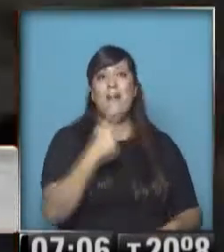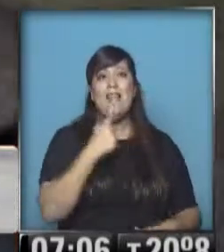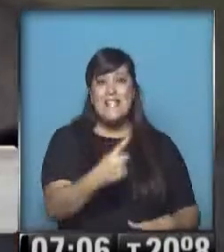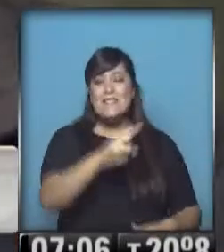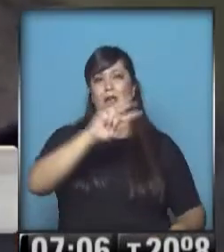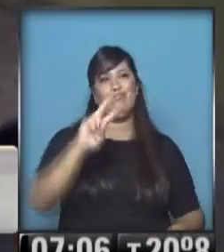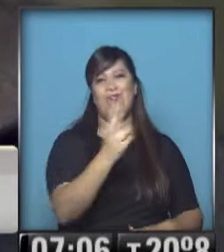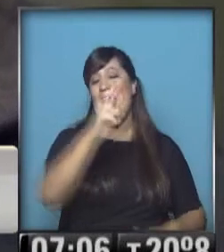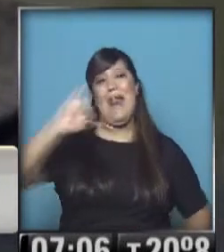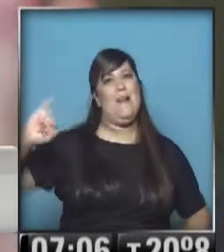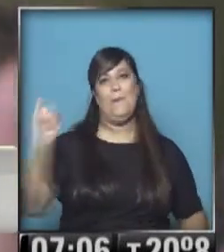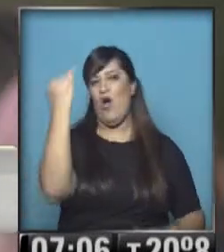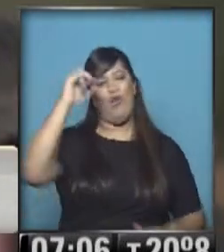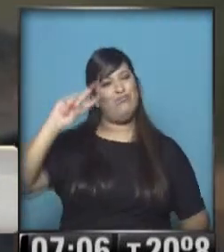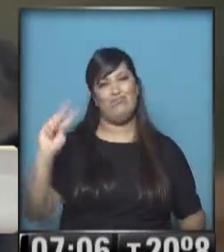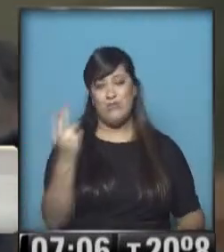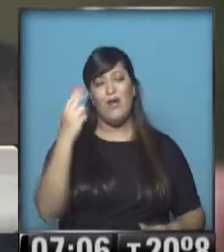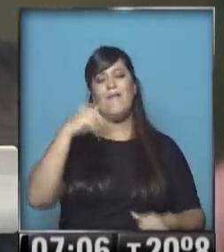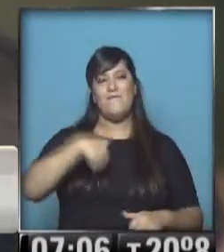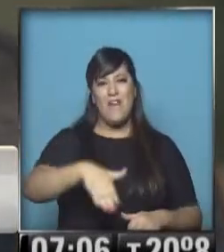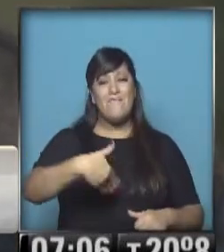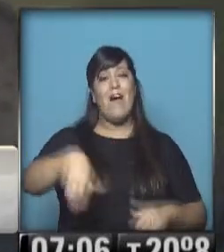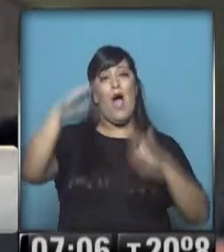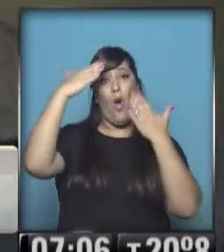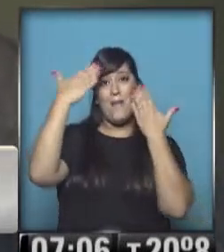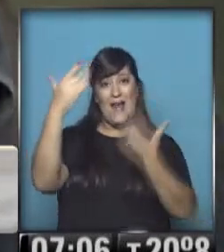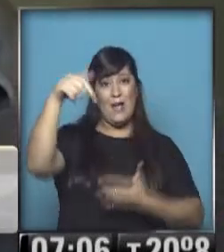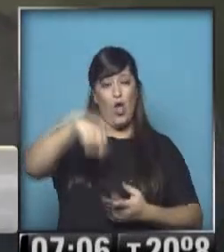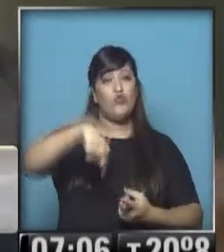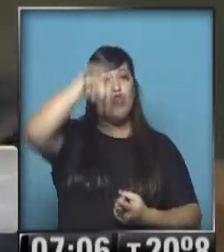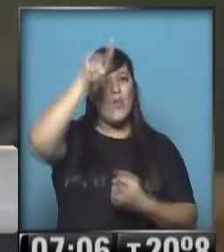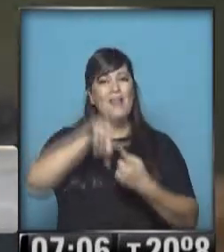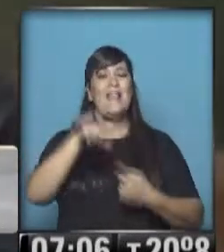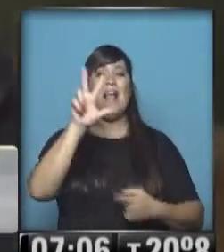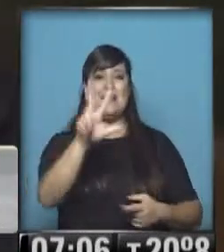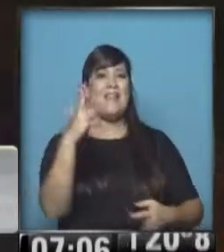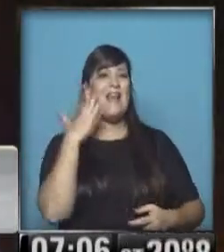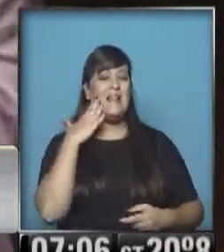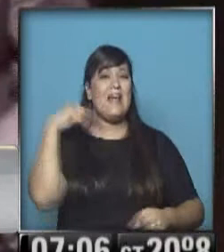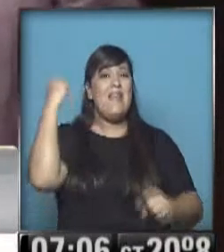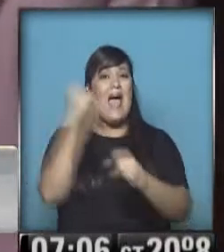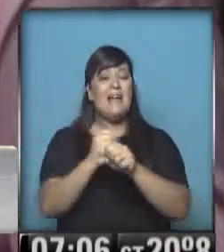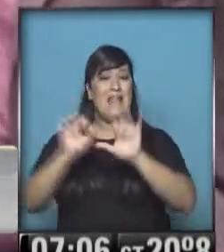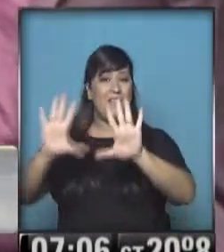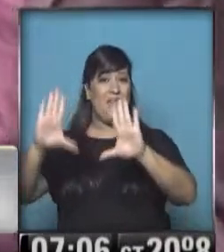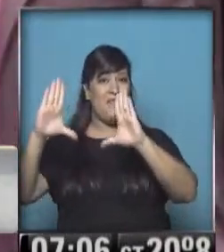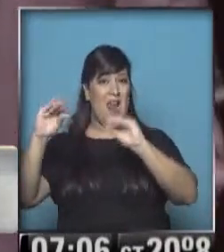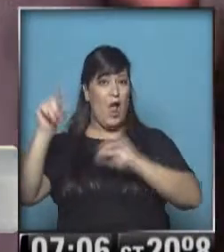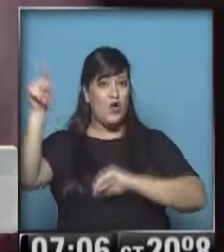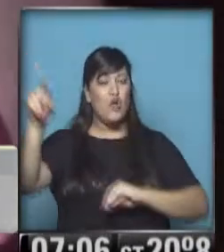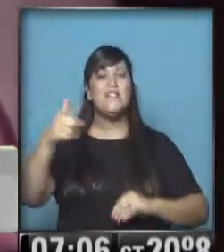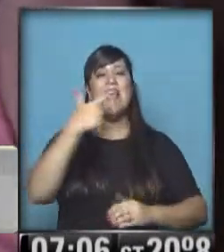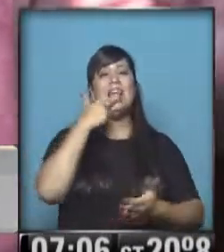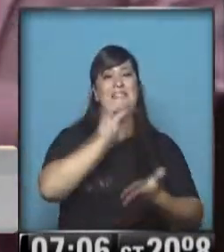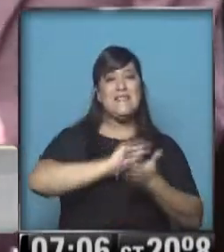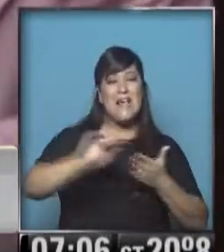A la espera del homenaje que tendrá lugar durante la jornada de hoy, a partir de las 3 de la tarde y hasta las 22 horas, el senador